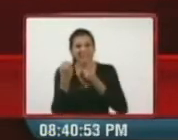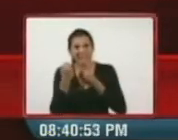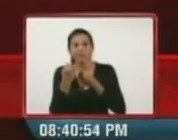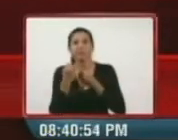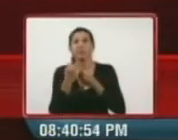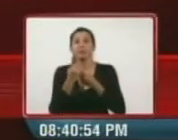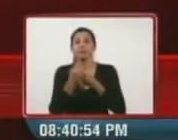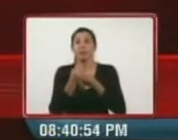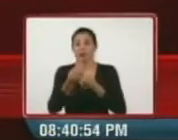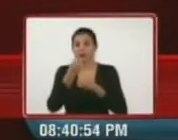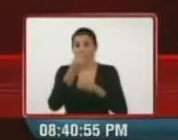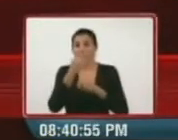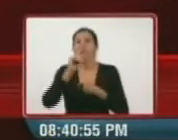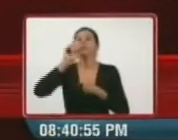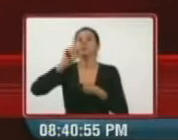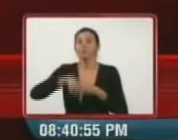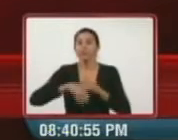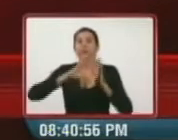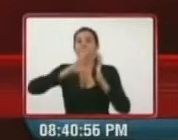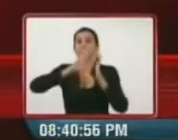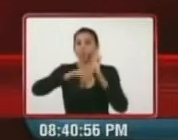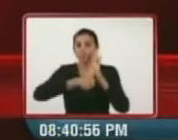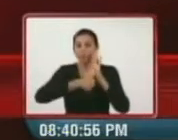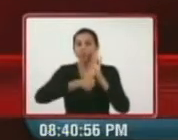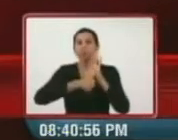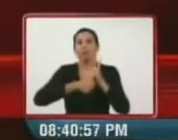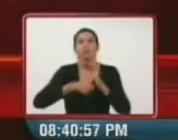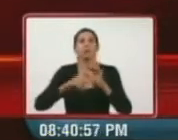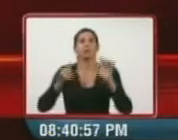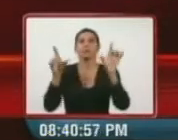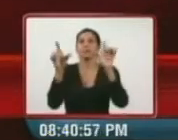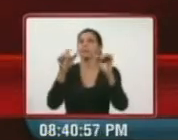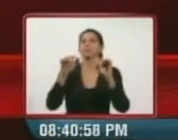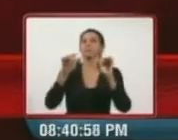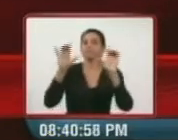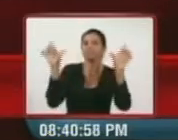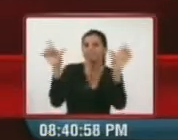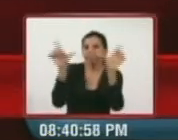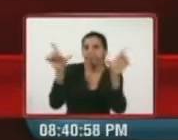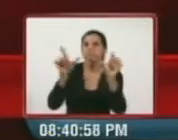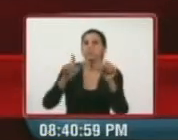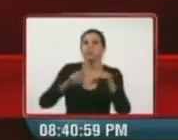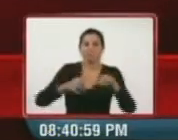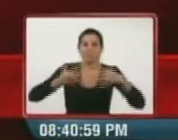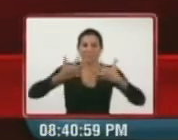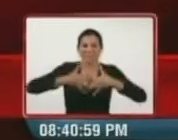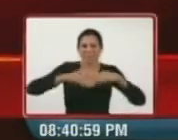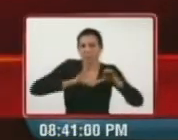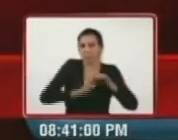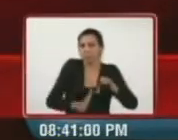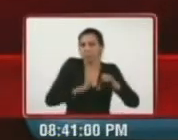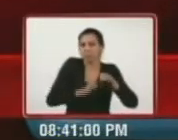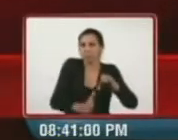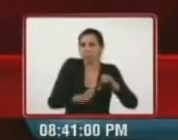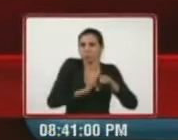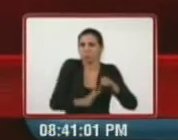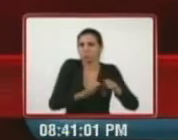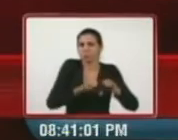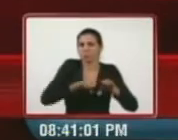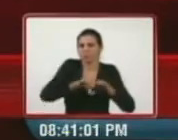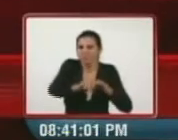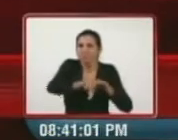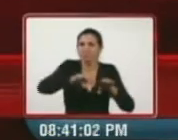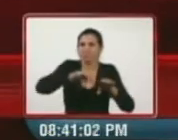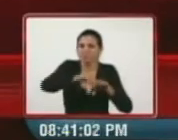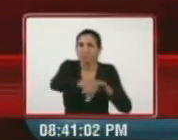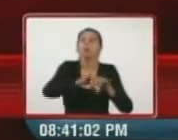productos alimenticios, sino también se llevaron equipos como televisor, rebanadora, diferentes equipos y implementos